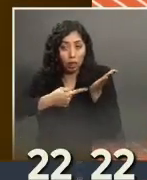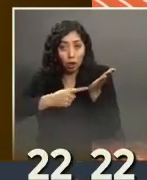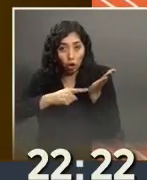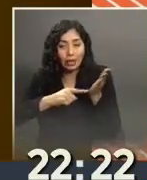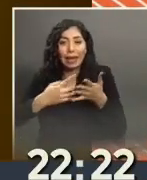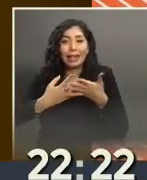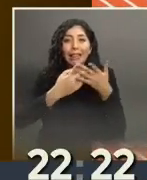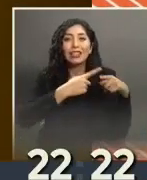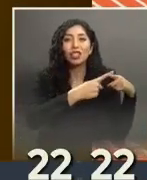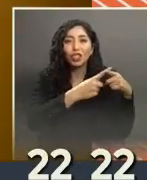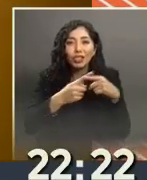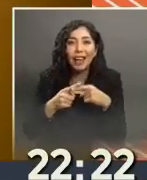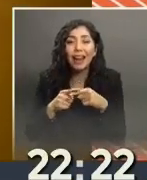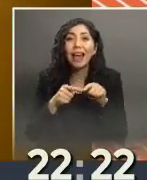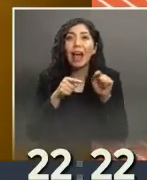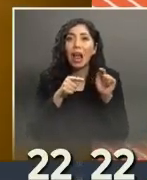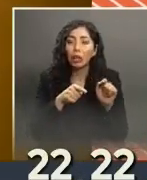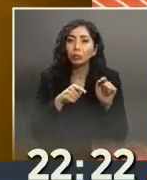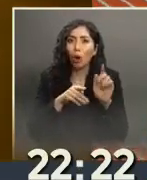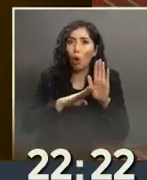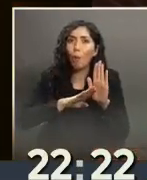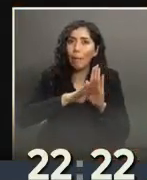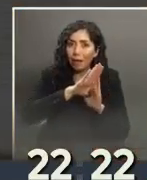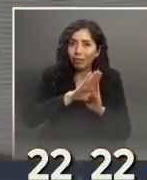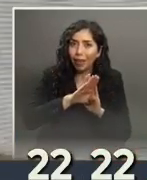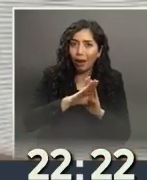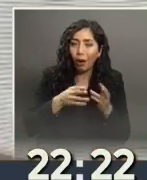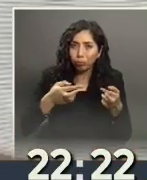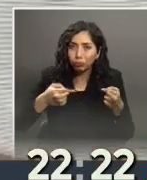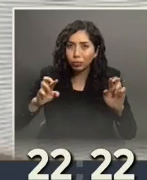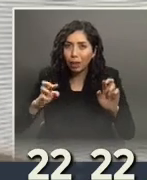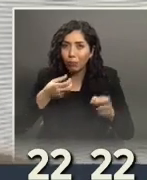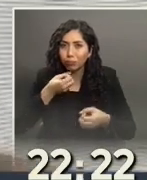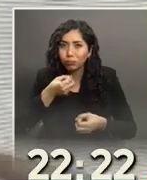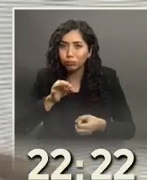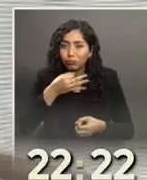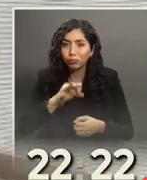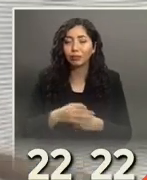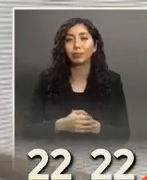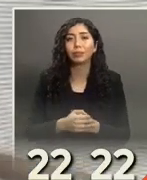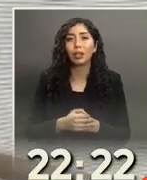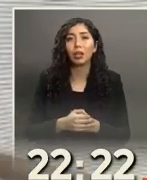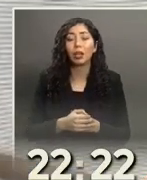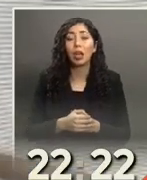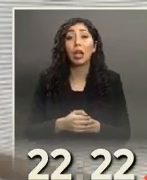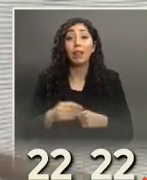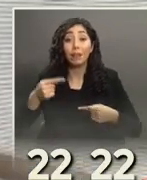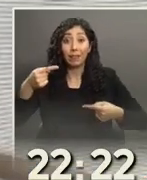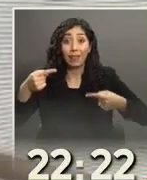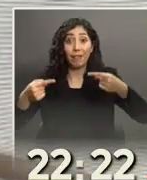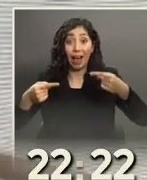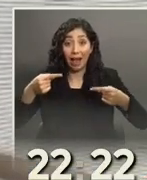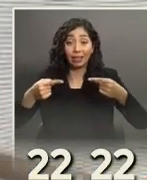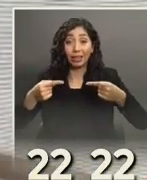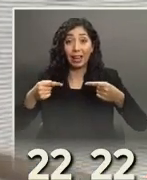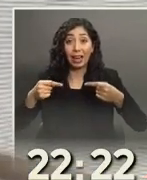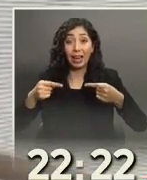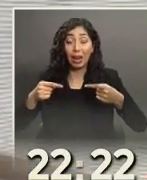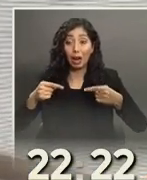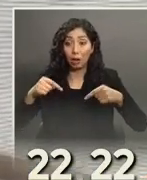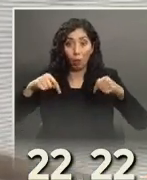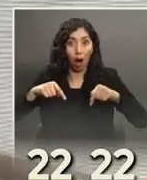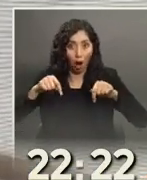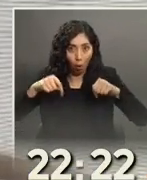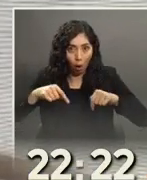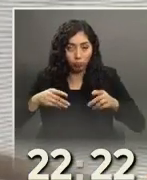esas instancias han ido aumentando nuevamente nos damos cuenta que el debate incluso la sociedad digital en los tiempos contemporáneos